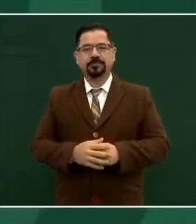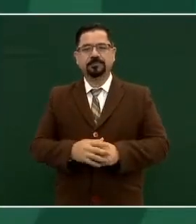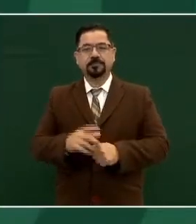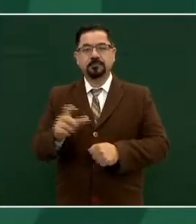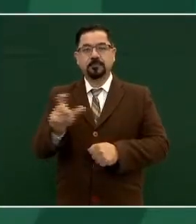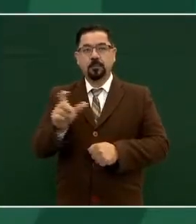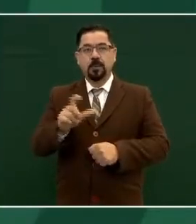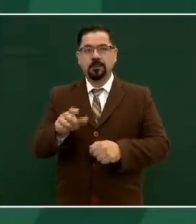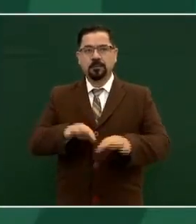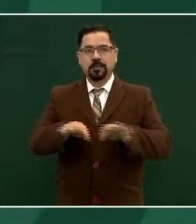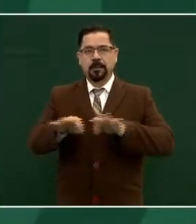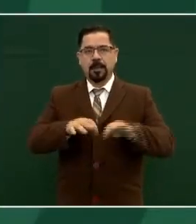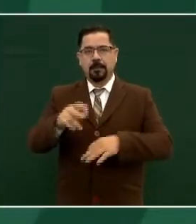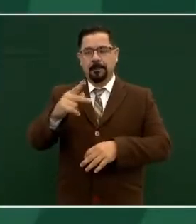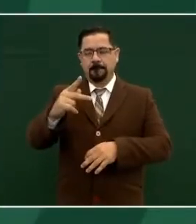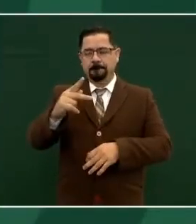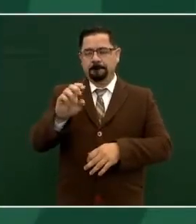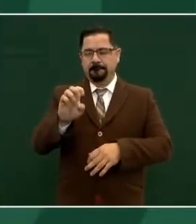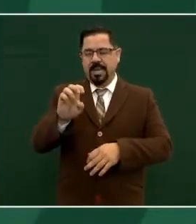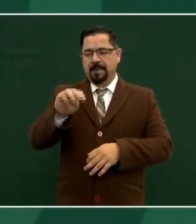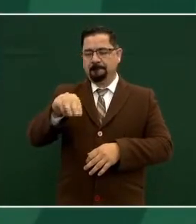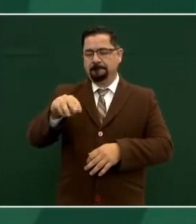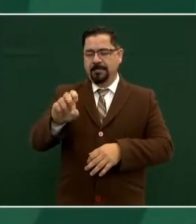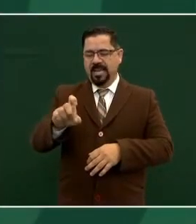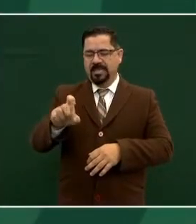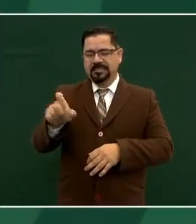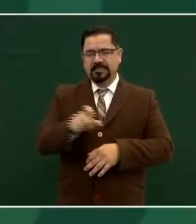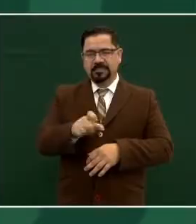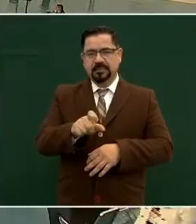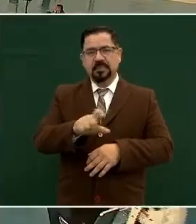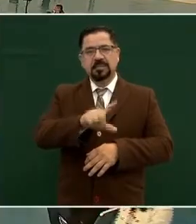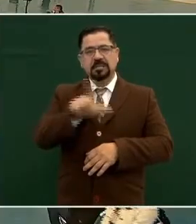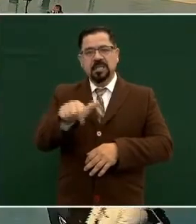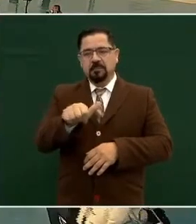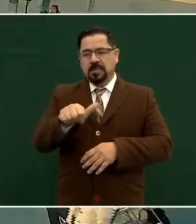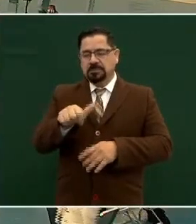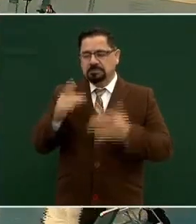Salían de Pemex y se iban a las empresas privadas.